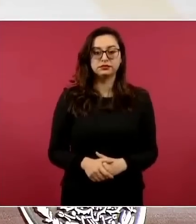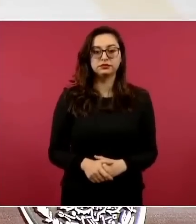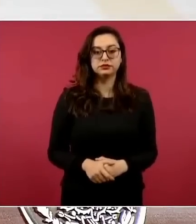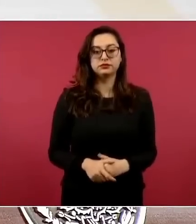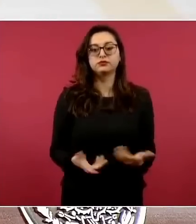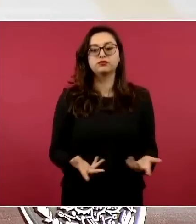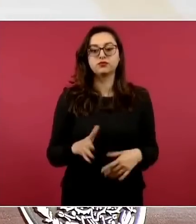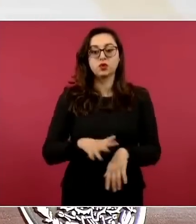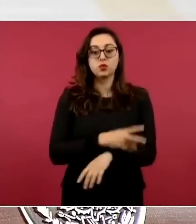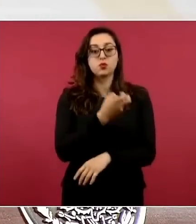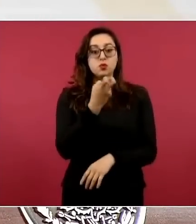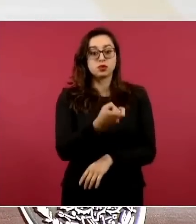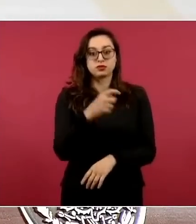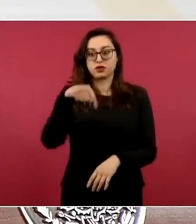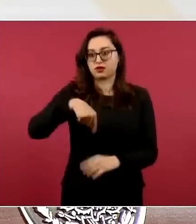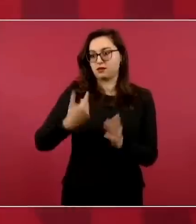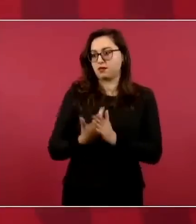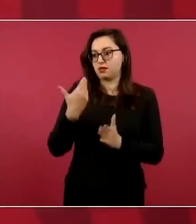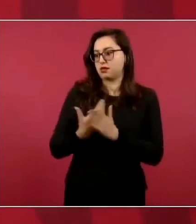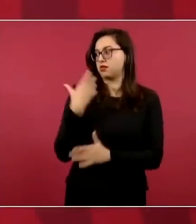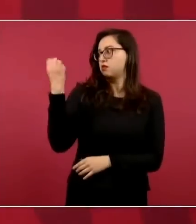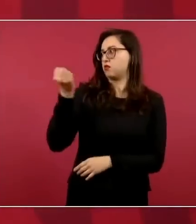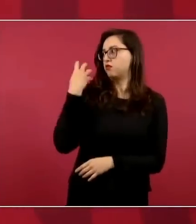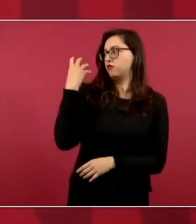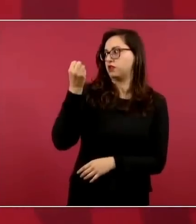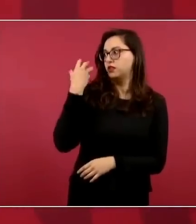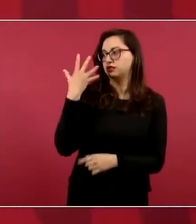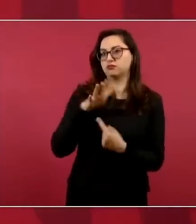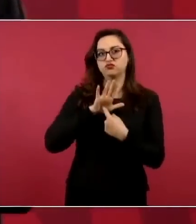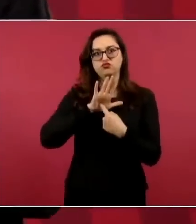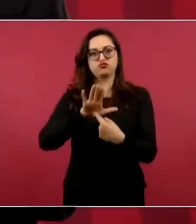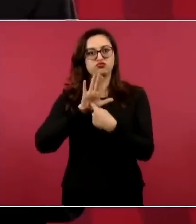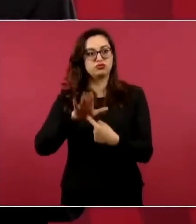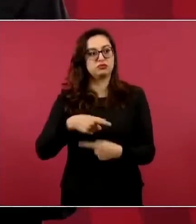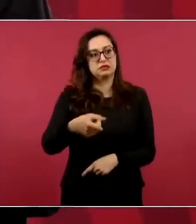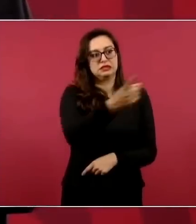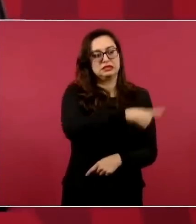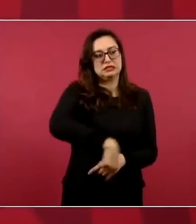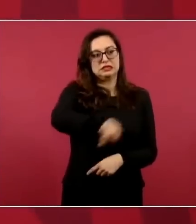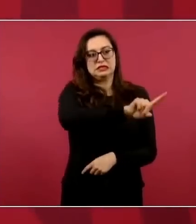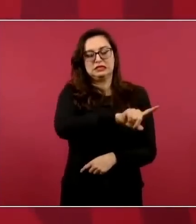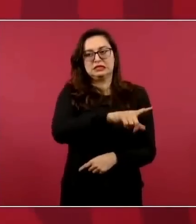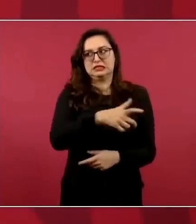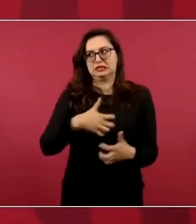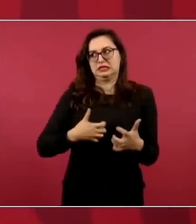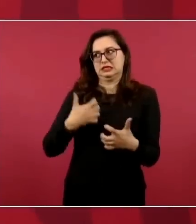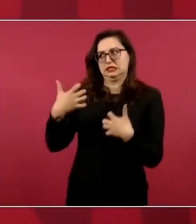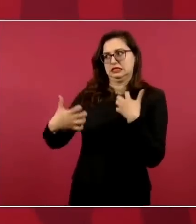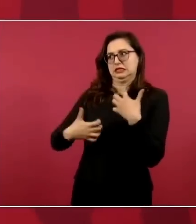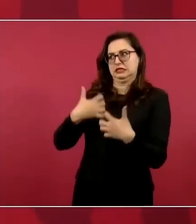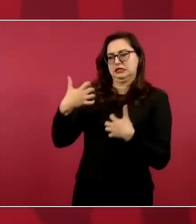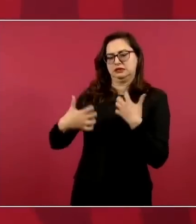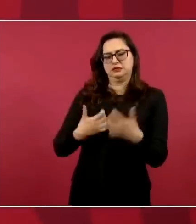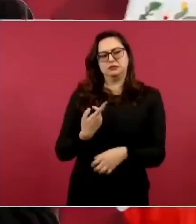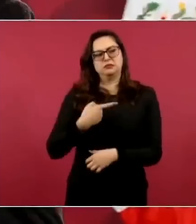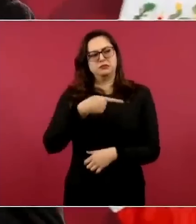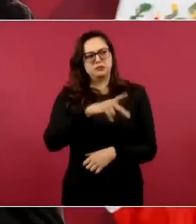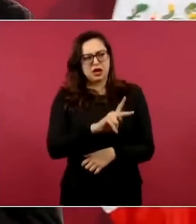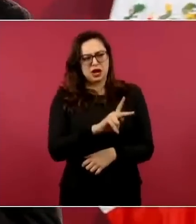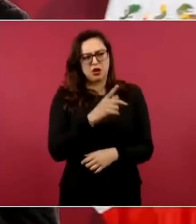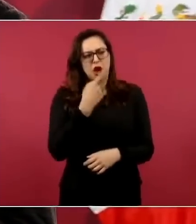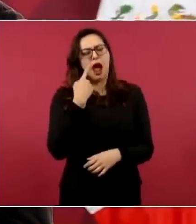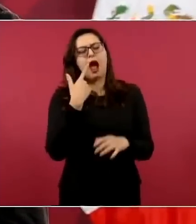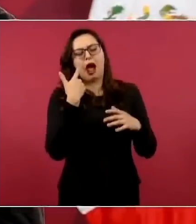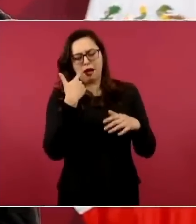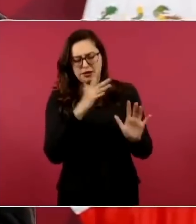la mañanera. Pero si es mentira lo que les estoy diciendo de ese dicho, de que